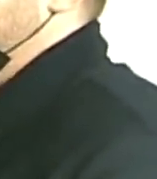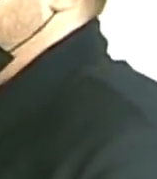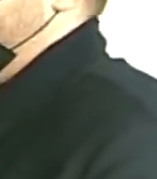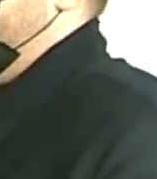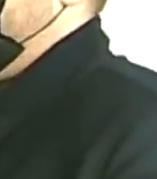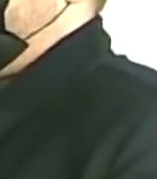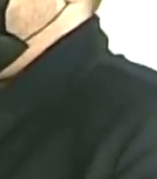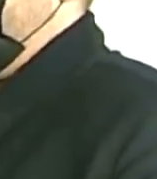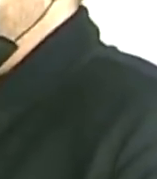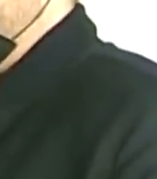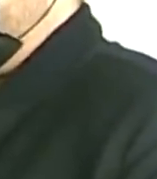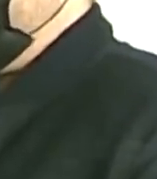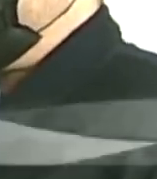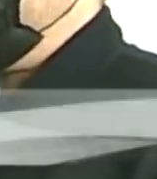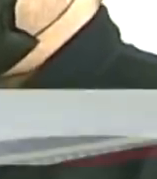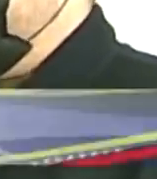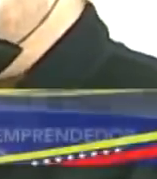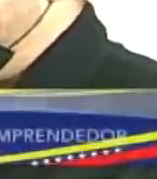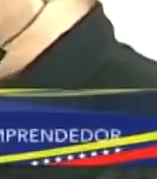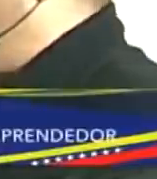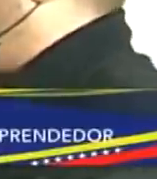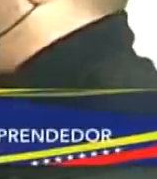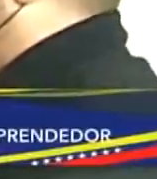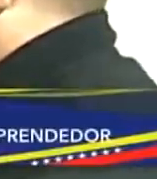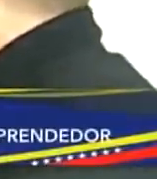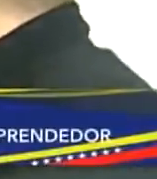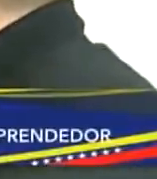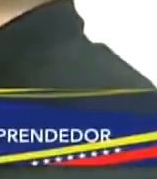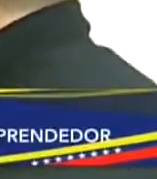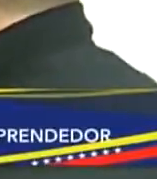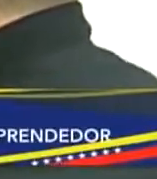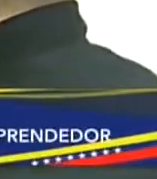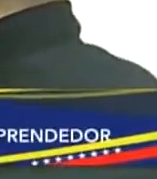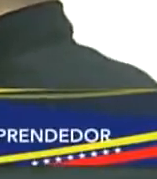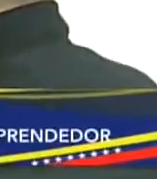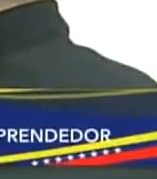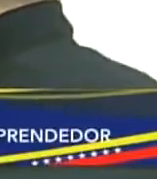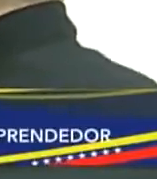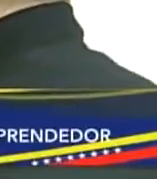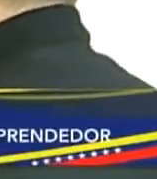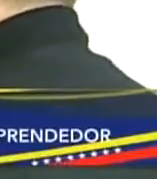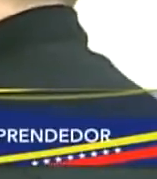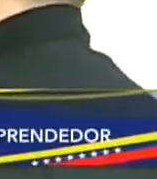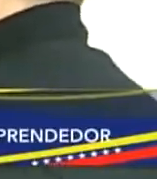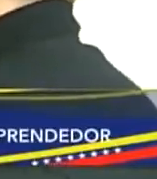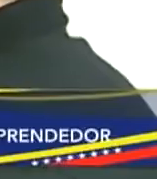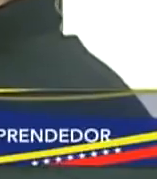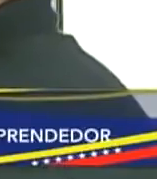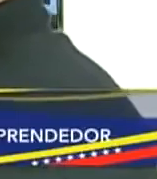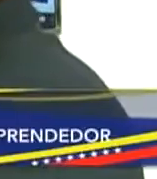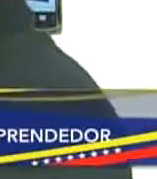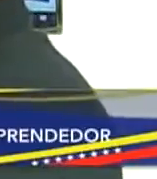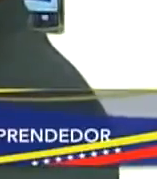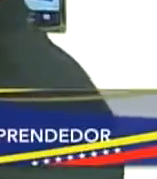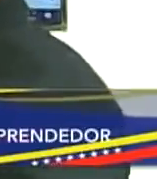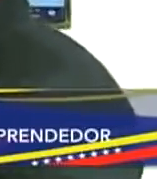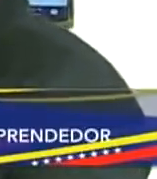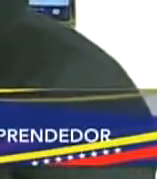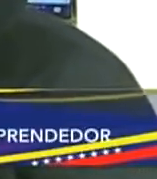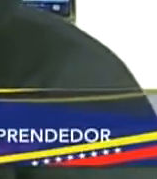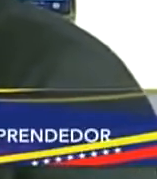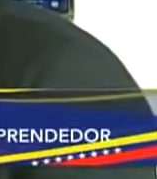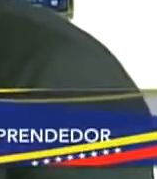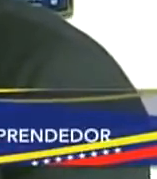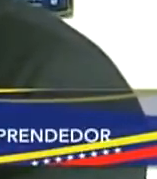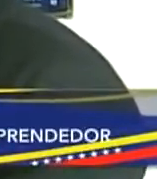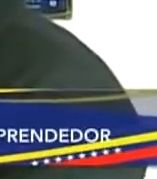de todos esos emprendimientos, en qué área están, si están en el área de alimentos, si están en el área textil, el área de manufactura, y ahora venimos a